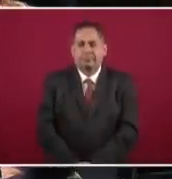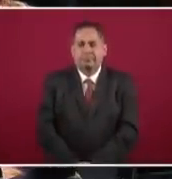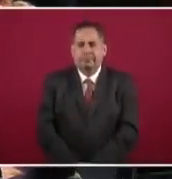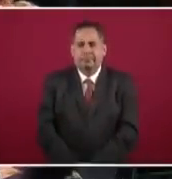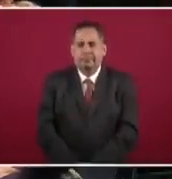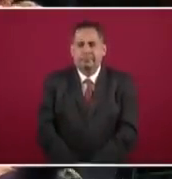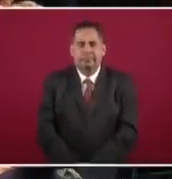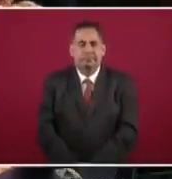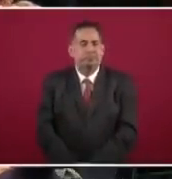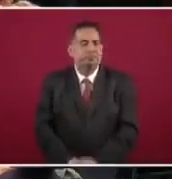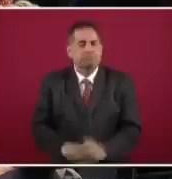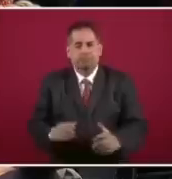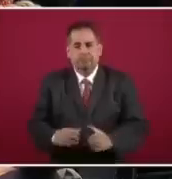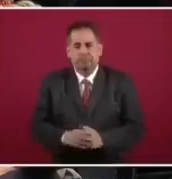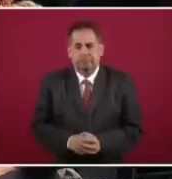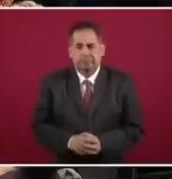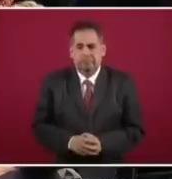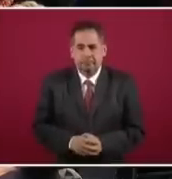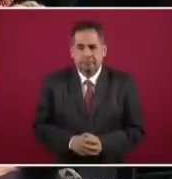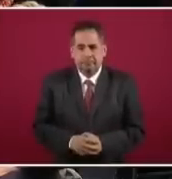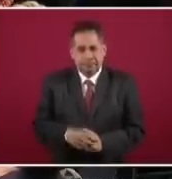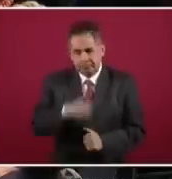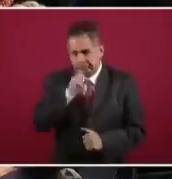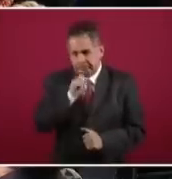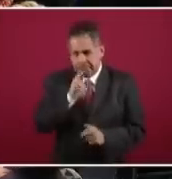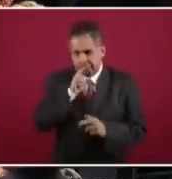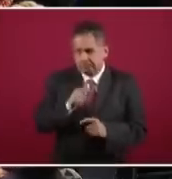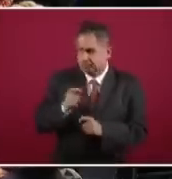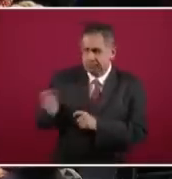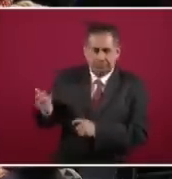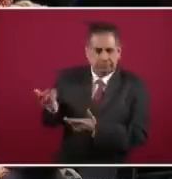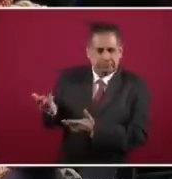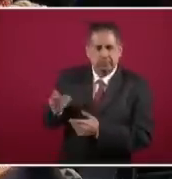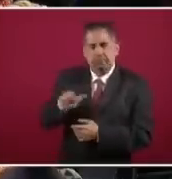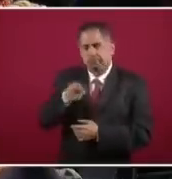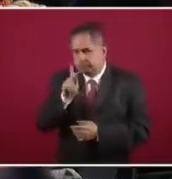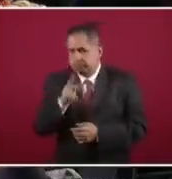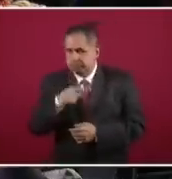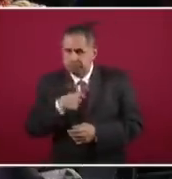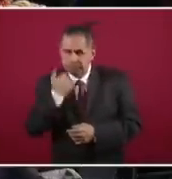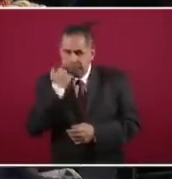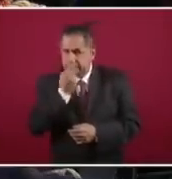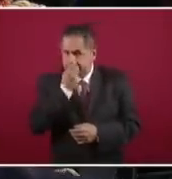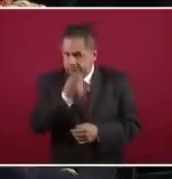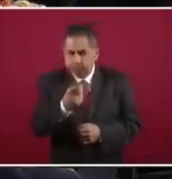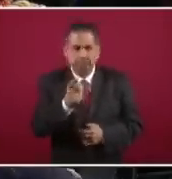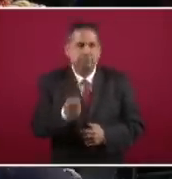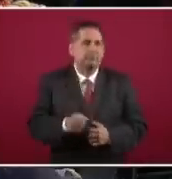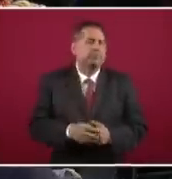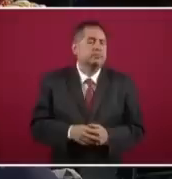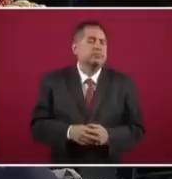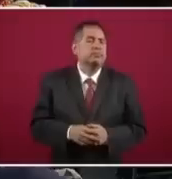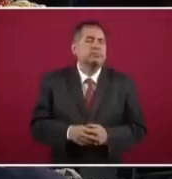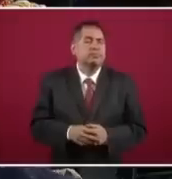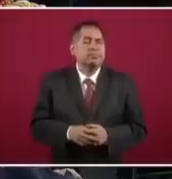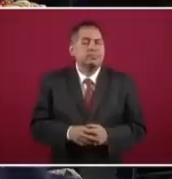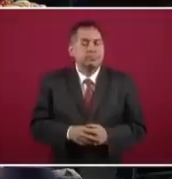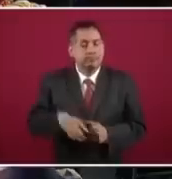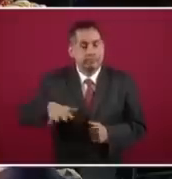Ustedes. Bueno, también le voy a dar la palabra a Nadine, pero yo creo que